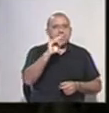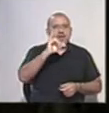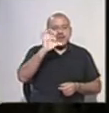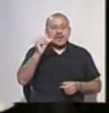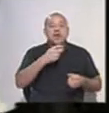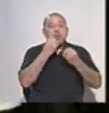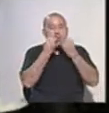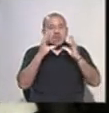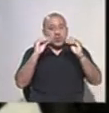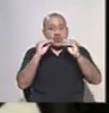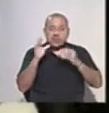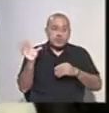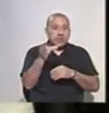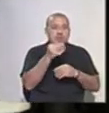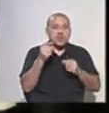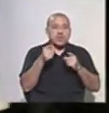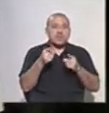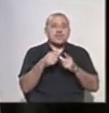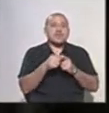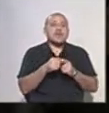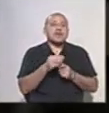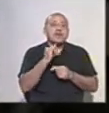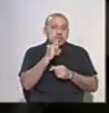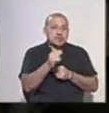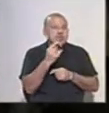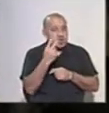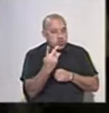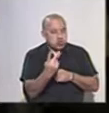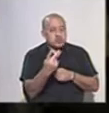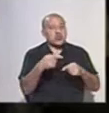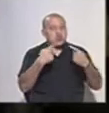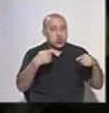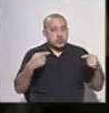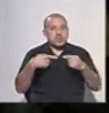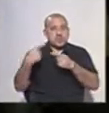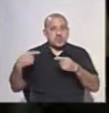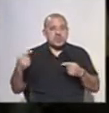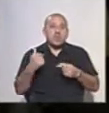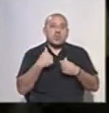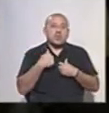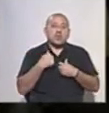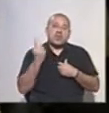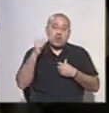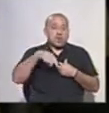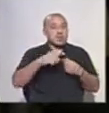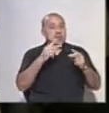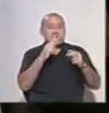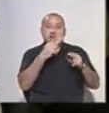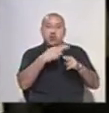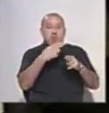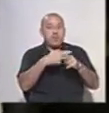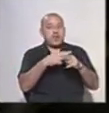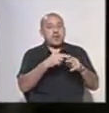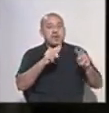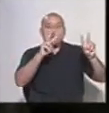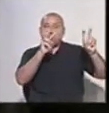audiencia. Sí, es un poquito de las dos cosas, ¿no? Sin duda que cuando uno viene un título, lo que tú decías recién, cuando uno llega a un título